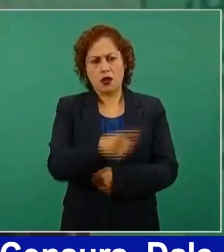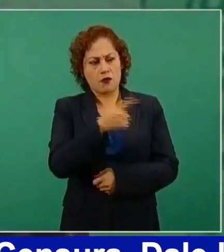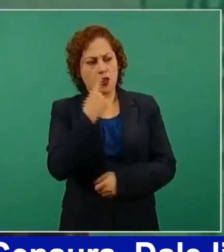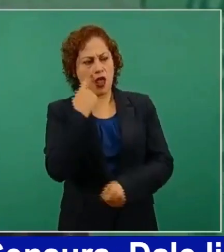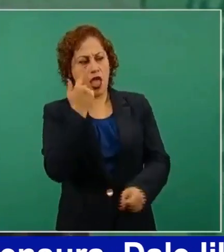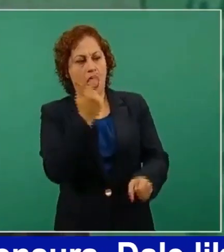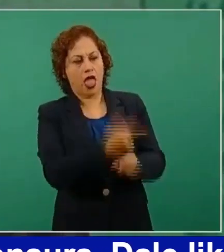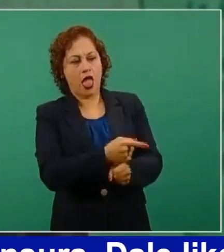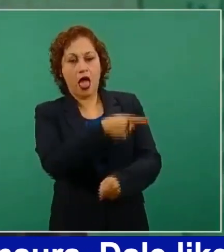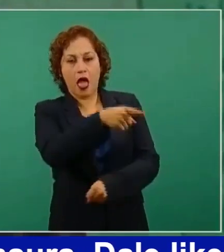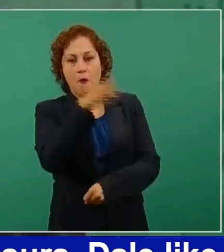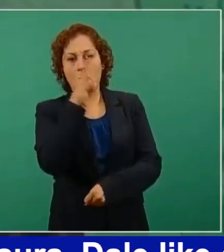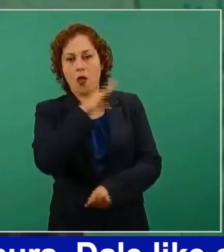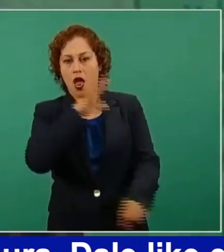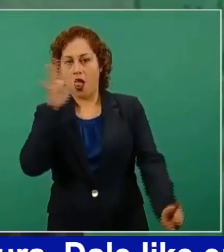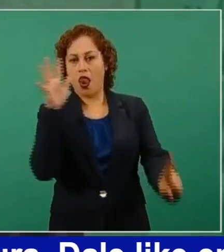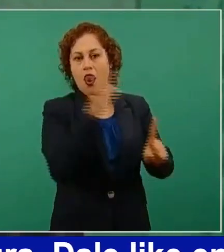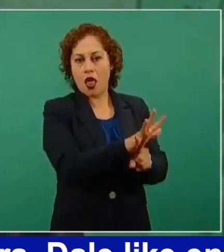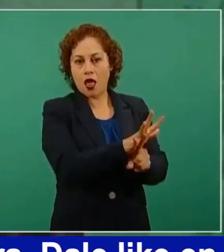fabricamos delitos,